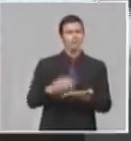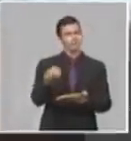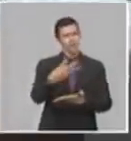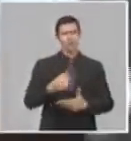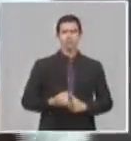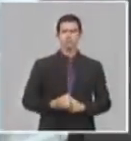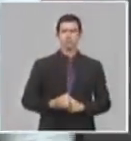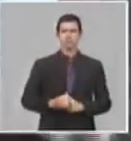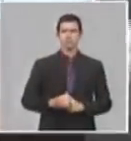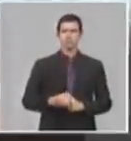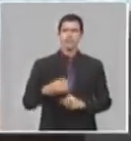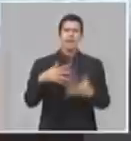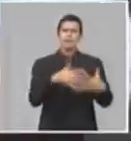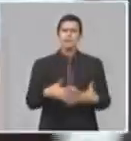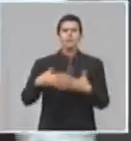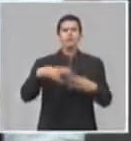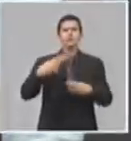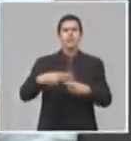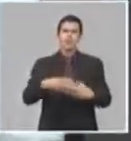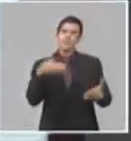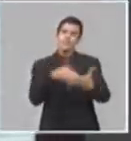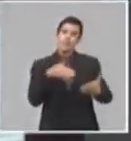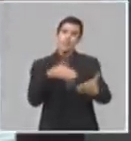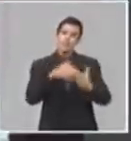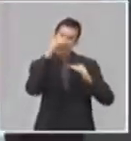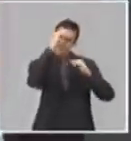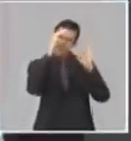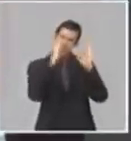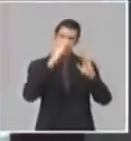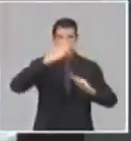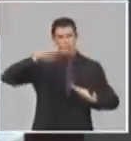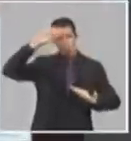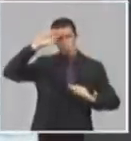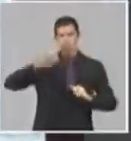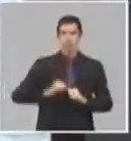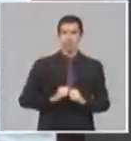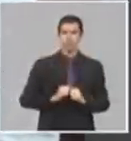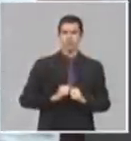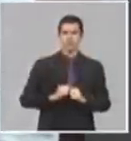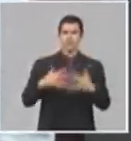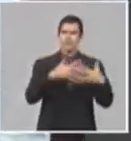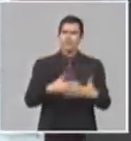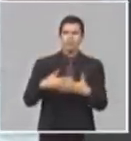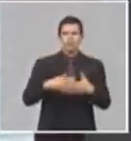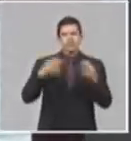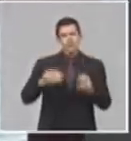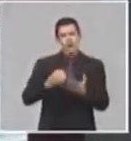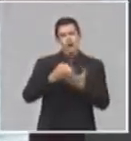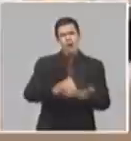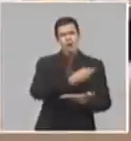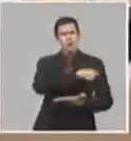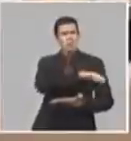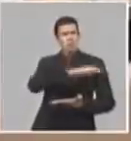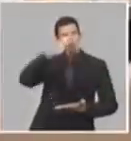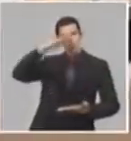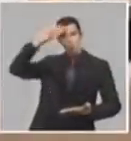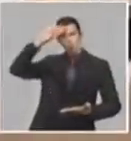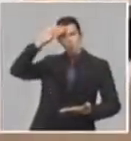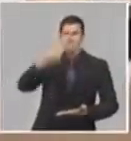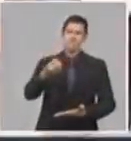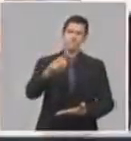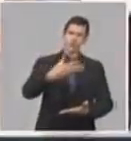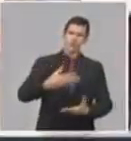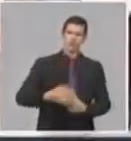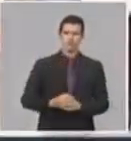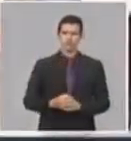¿Son esa gente patriota, están tan interesados de verdad por el pueblo, o lo que quieren es un cambio de sistema donde se favorezca